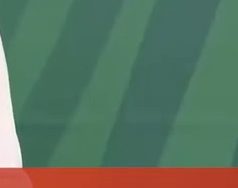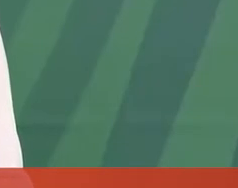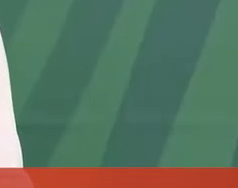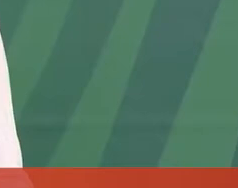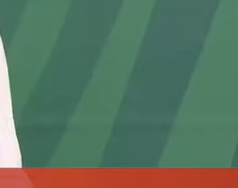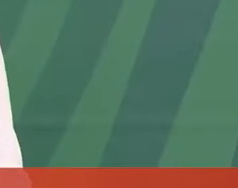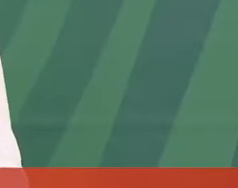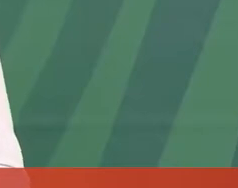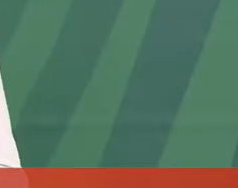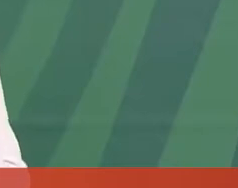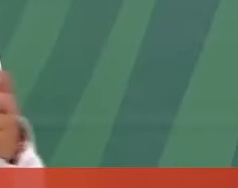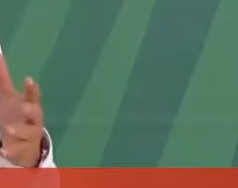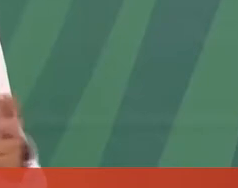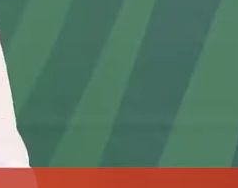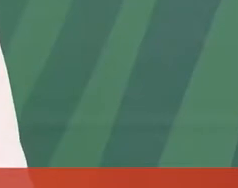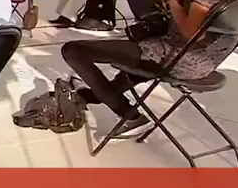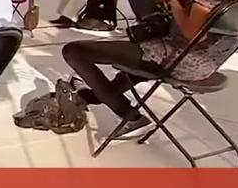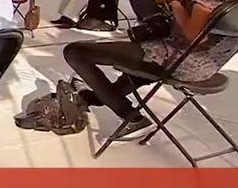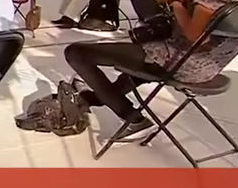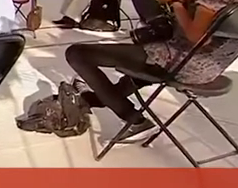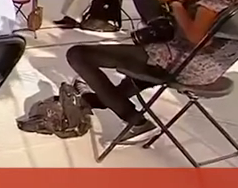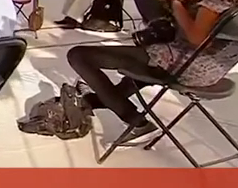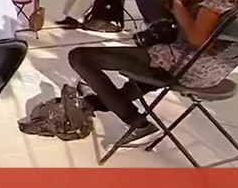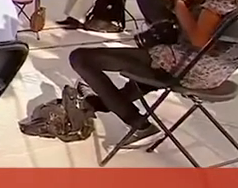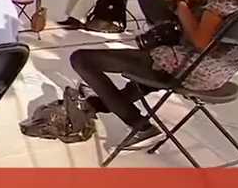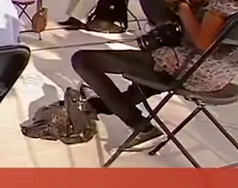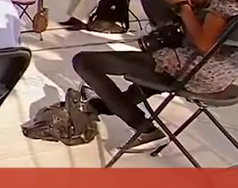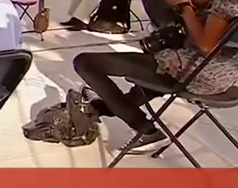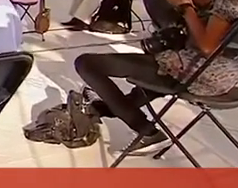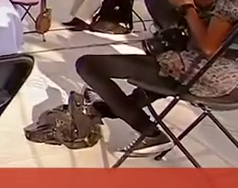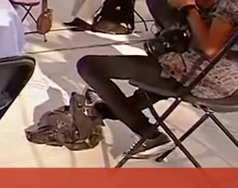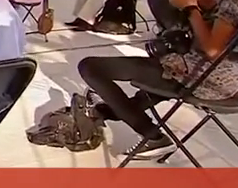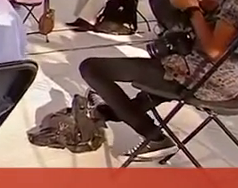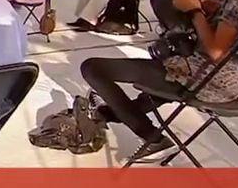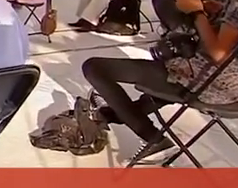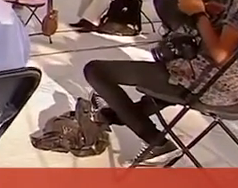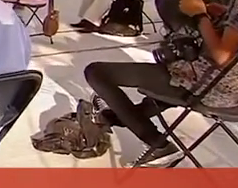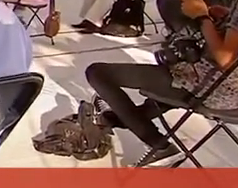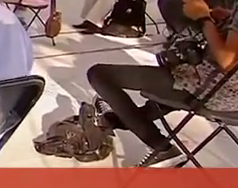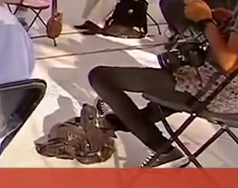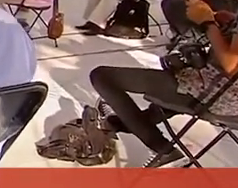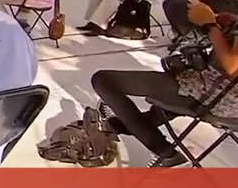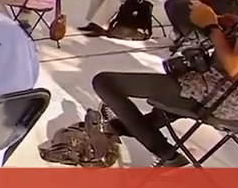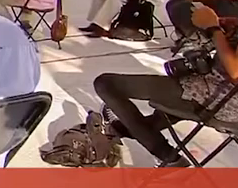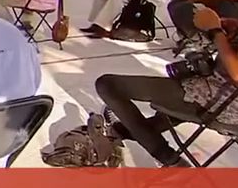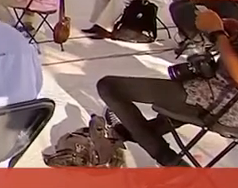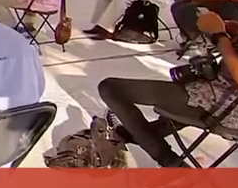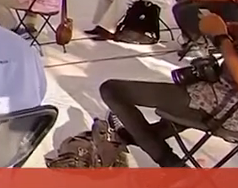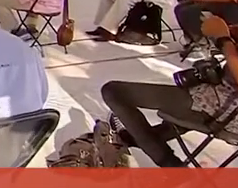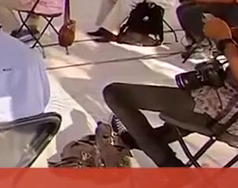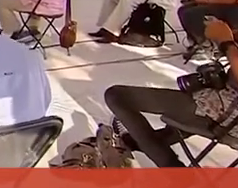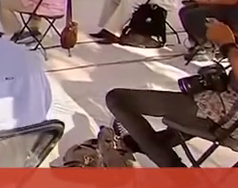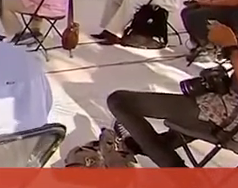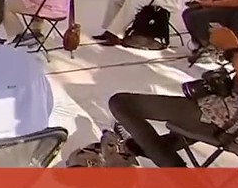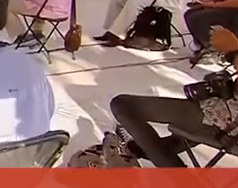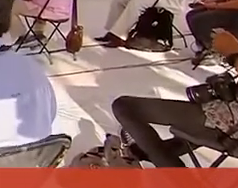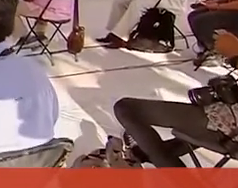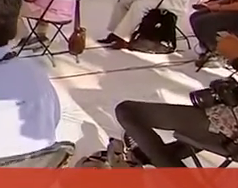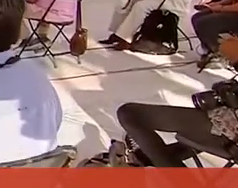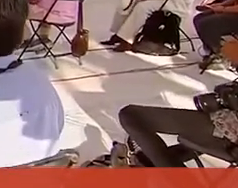periodistas, de quienes tienen que ejercer el oficio del periodismo